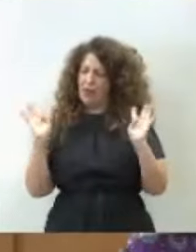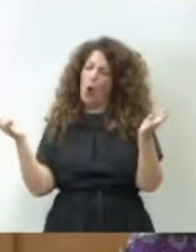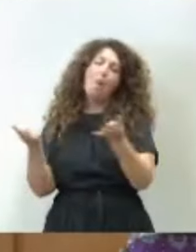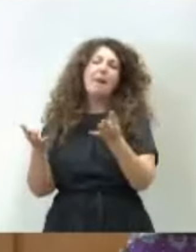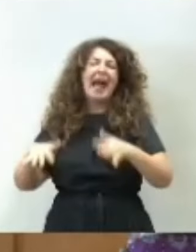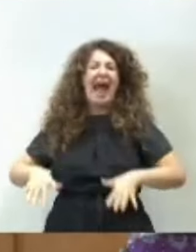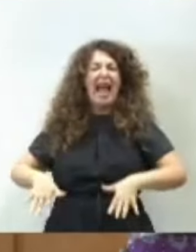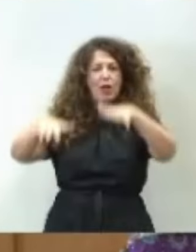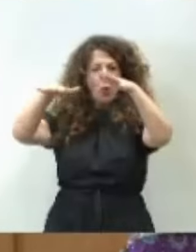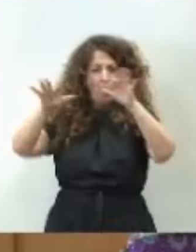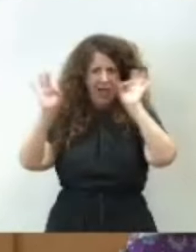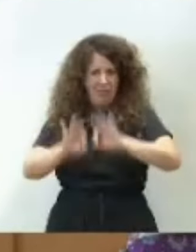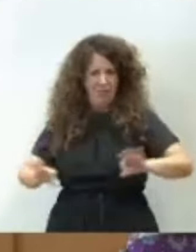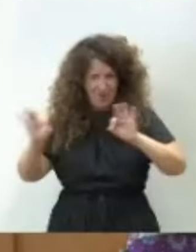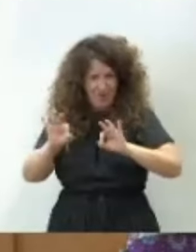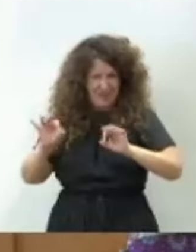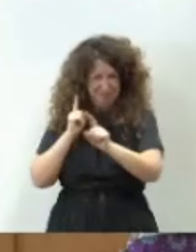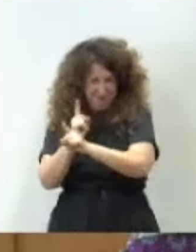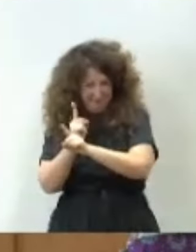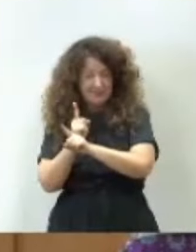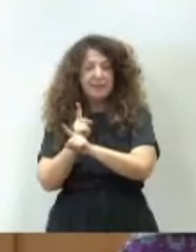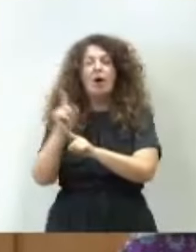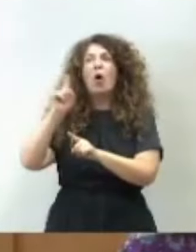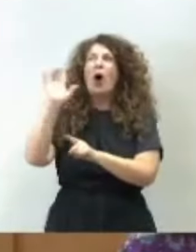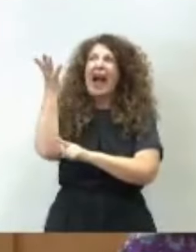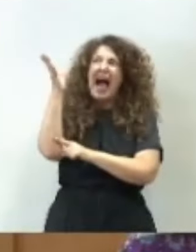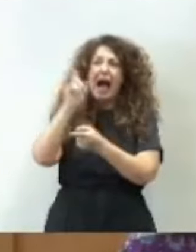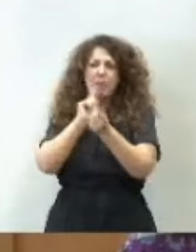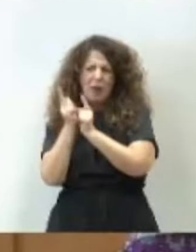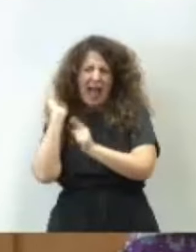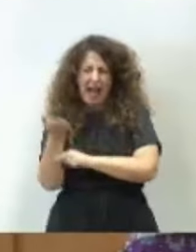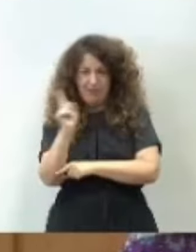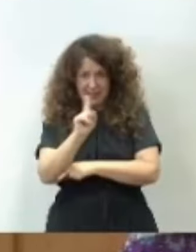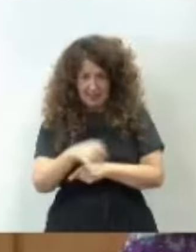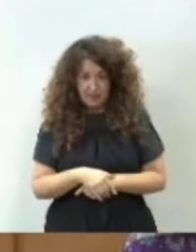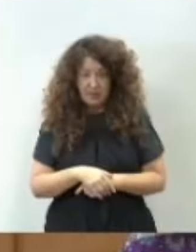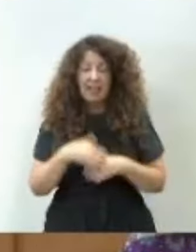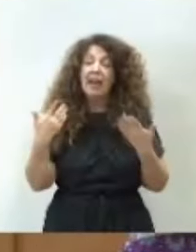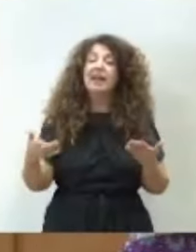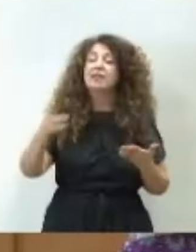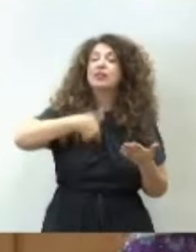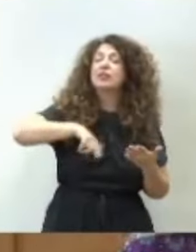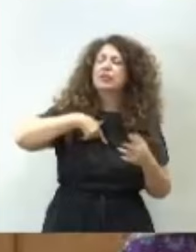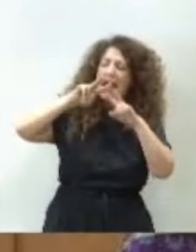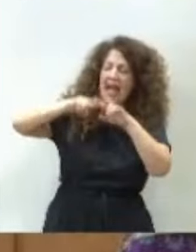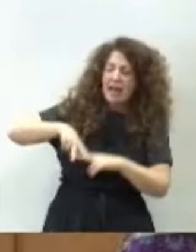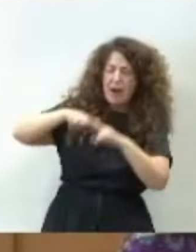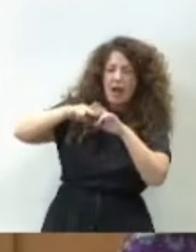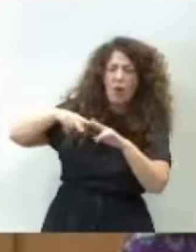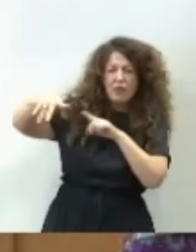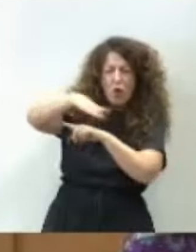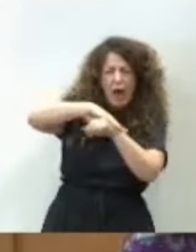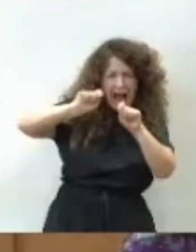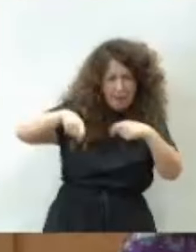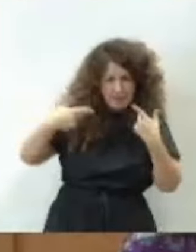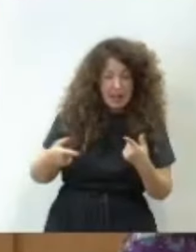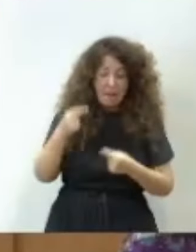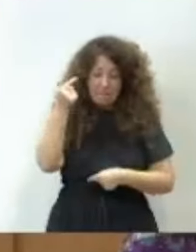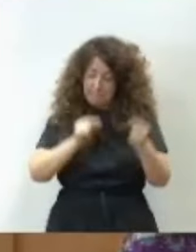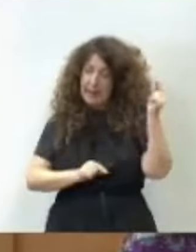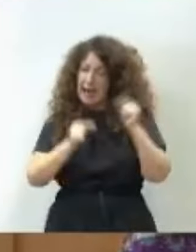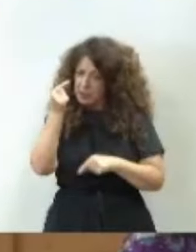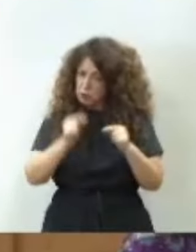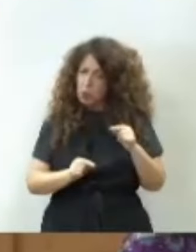efectos del cambio climático. En ambos casos, con tramitación de evaluación ambiental. En ambos casos, con un presupuesto muy